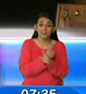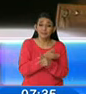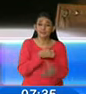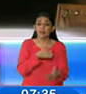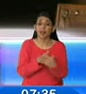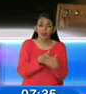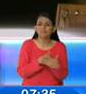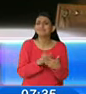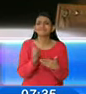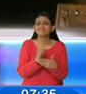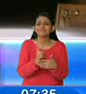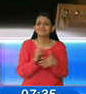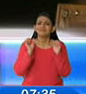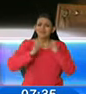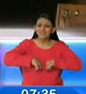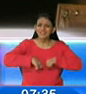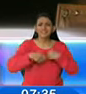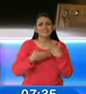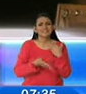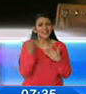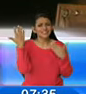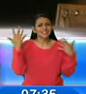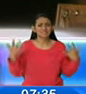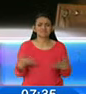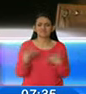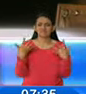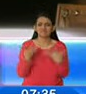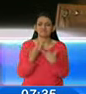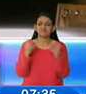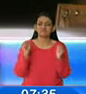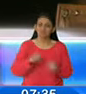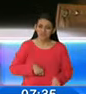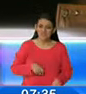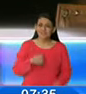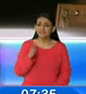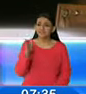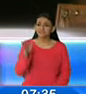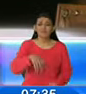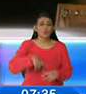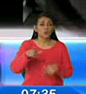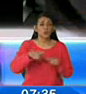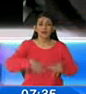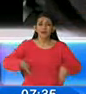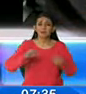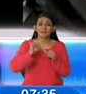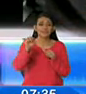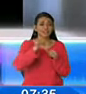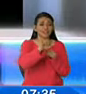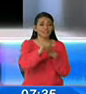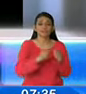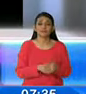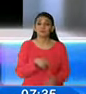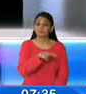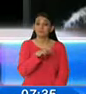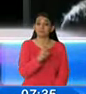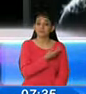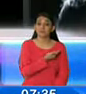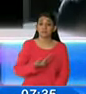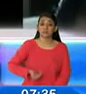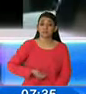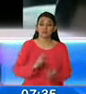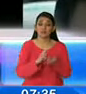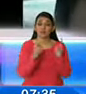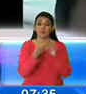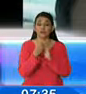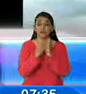óbice, todo lo contrario, fue un incentivo para llegar a los puntos más lejanos del Ecuador. En su vicepresidencia se destacan reformas